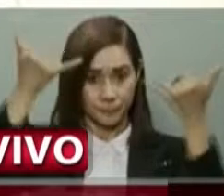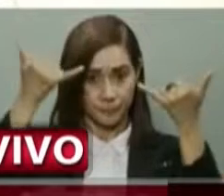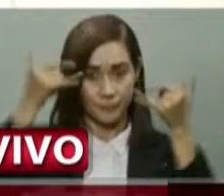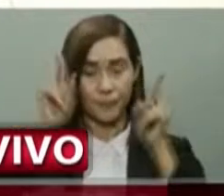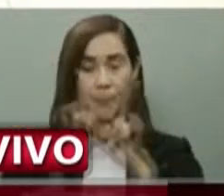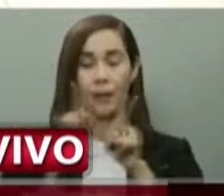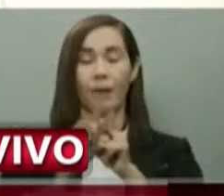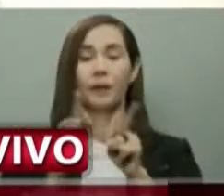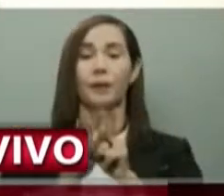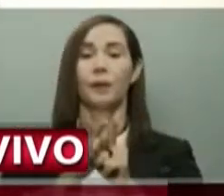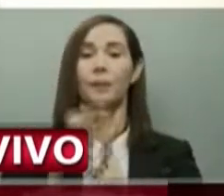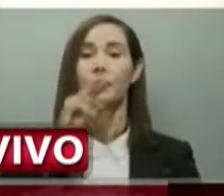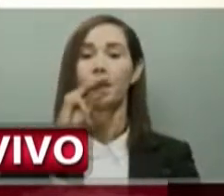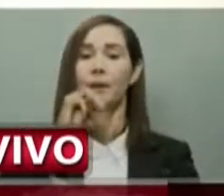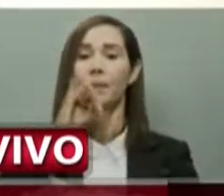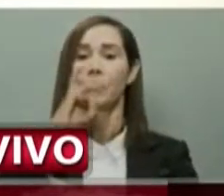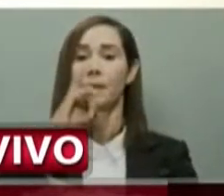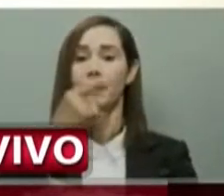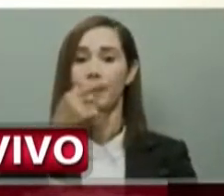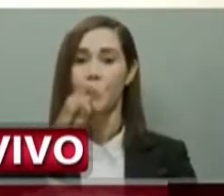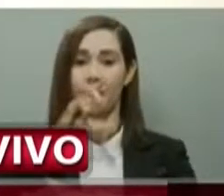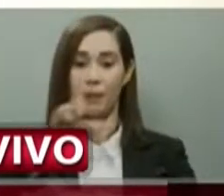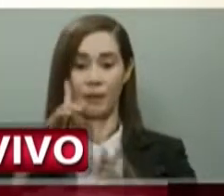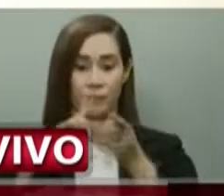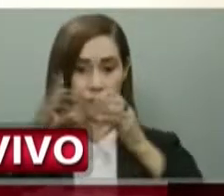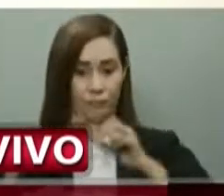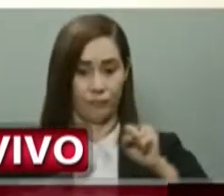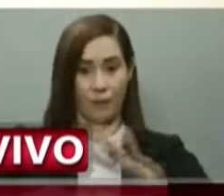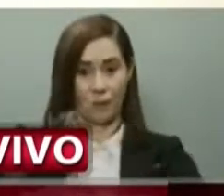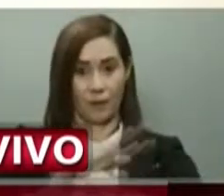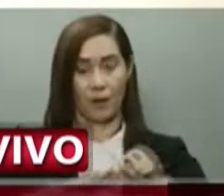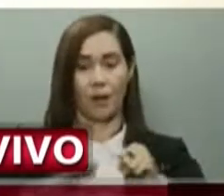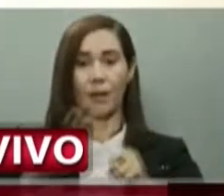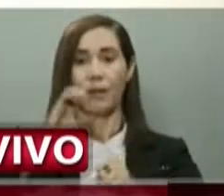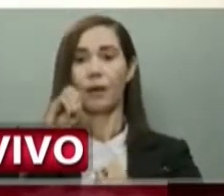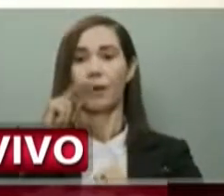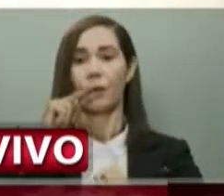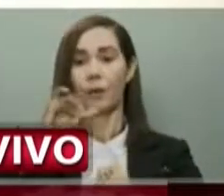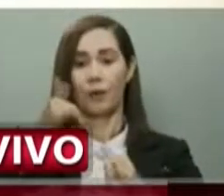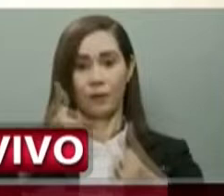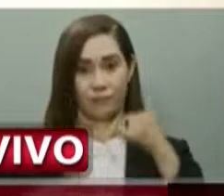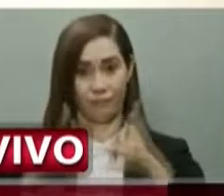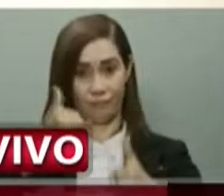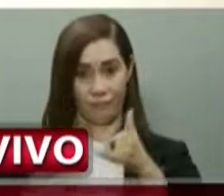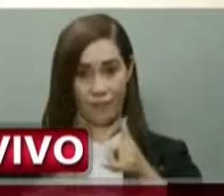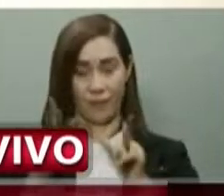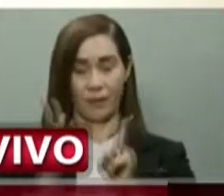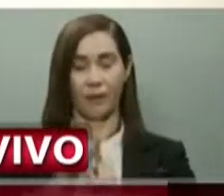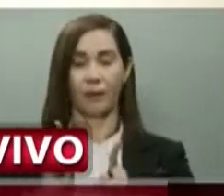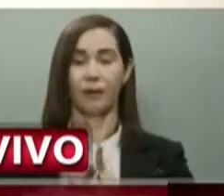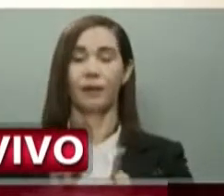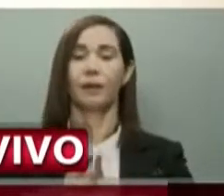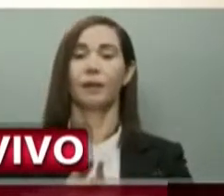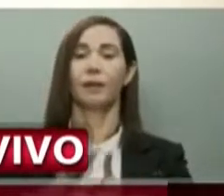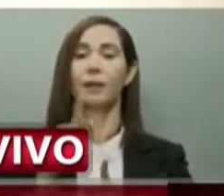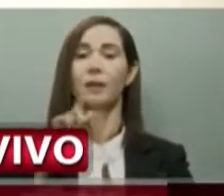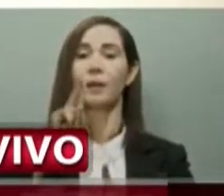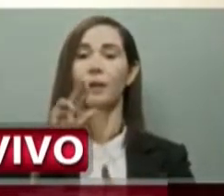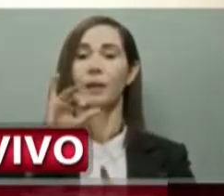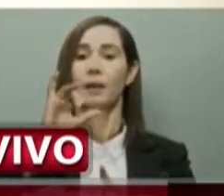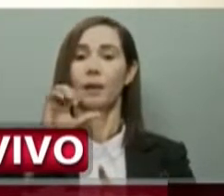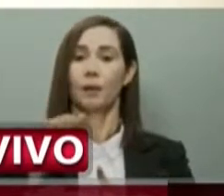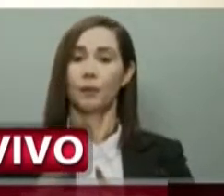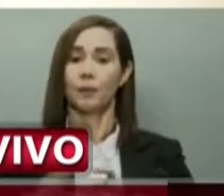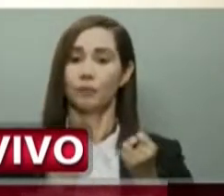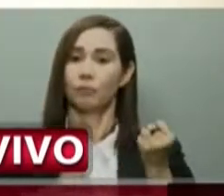Miguel Laureano Nova, director general de Conaleche, y Luis Sánchez Falete,